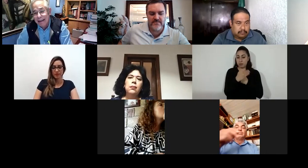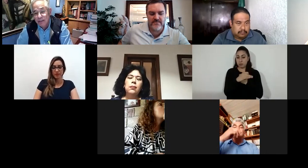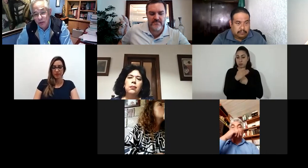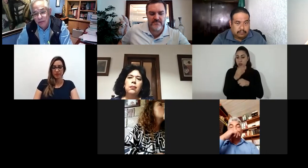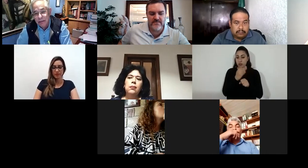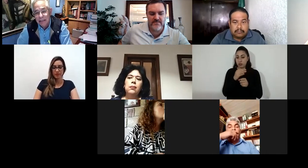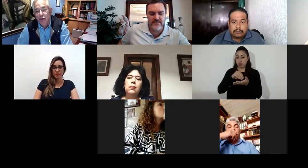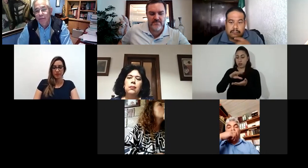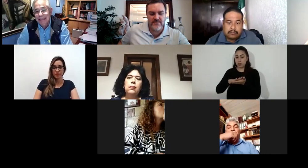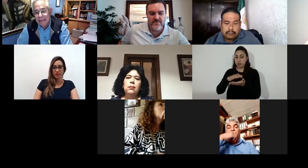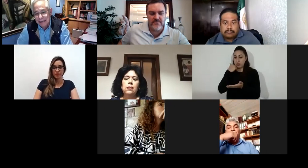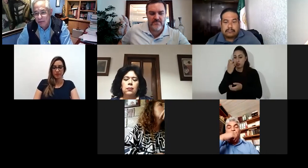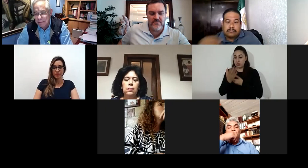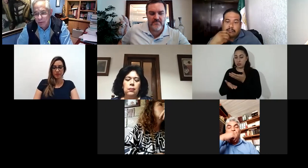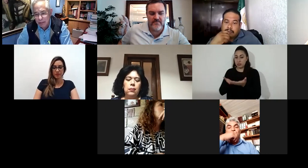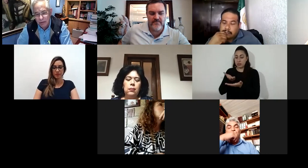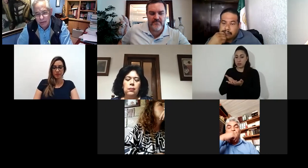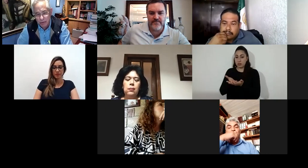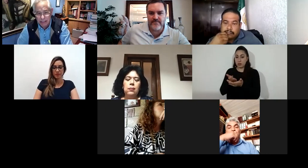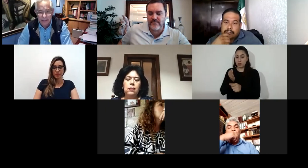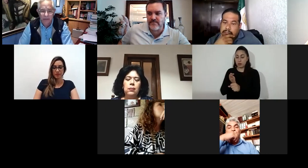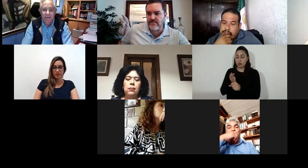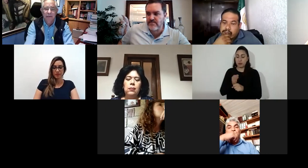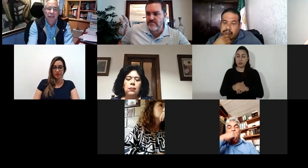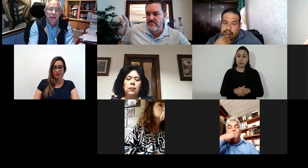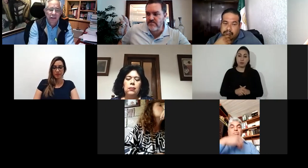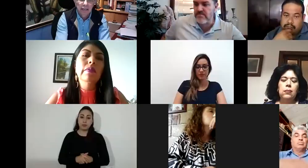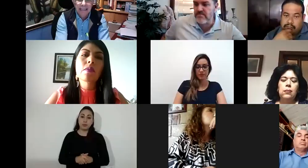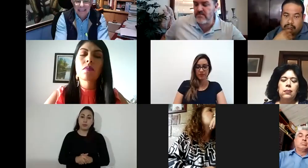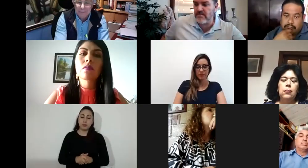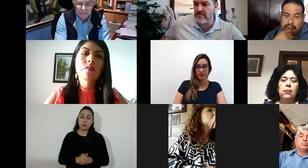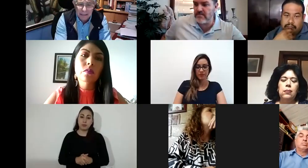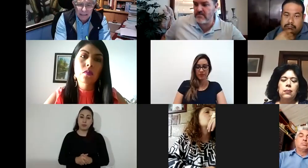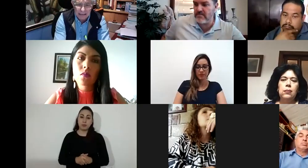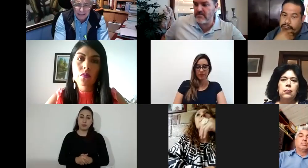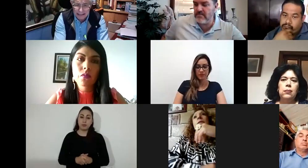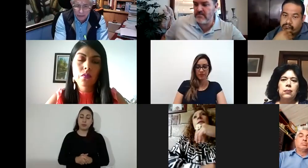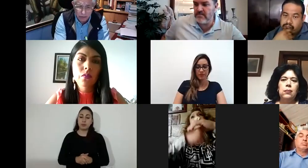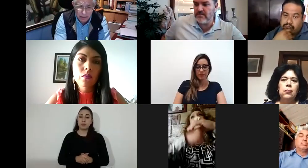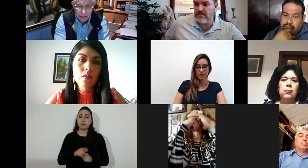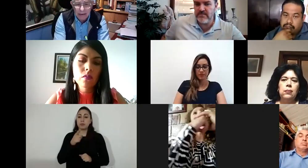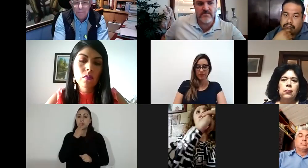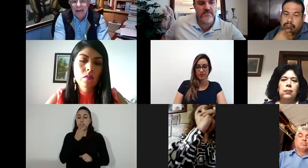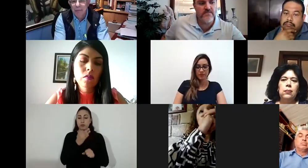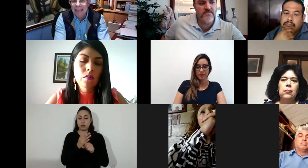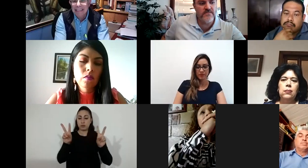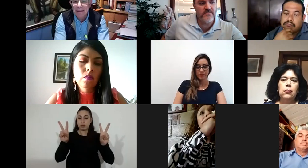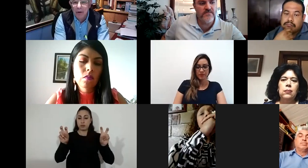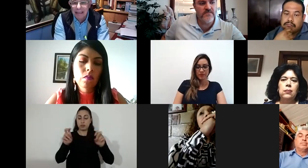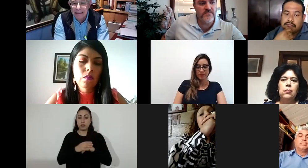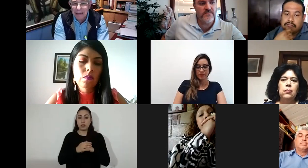esa fracción normativa que nos están poniendo a consideración. Dice, cito, para